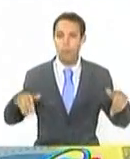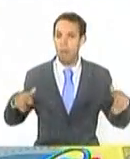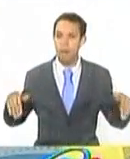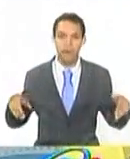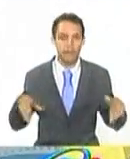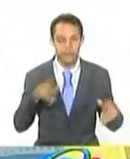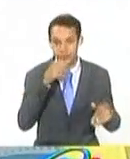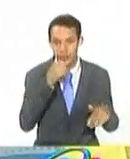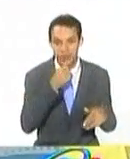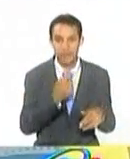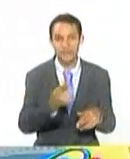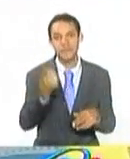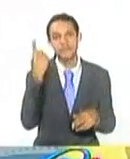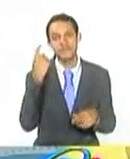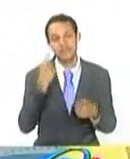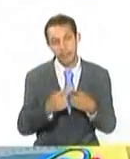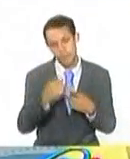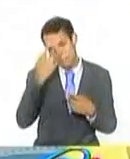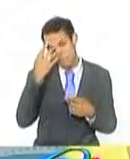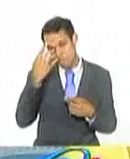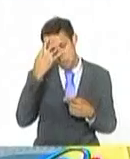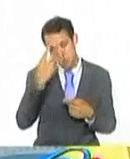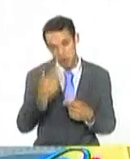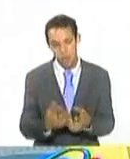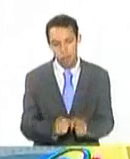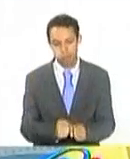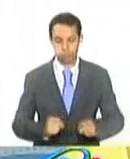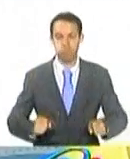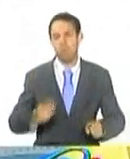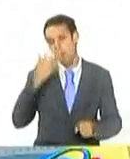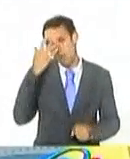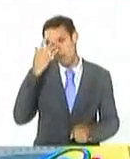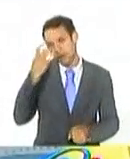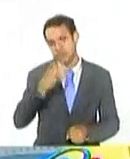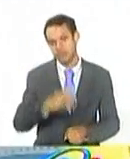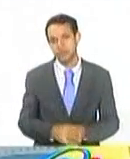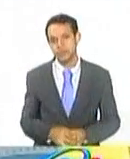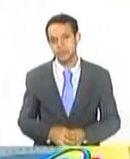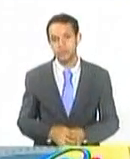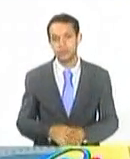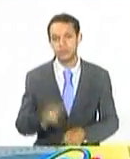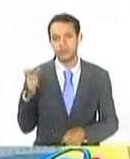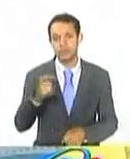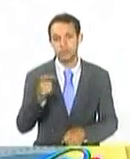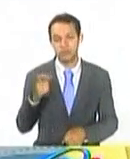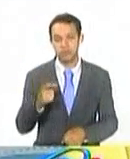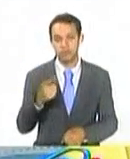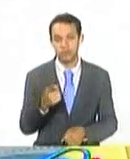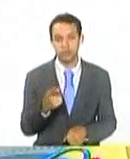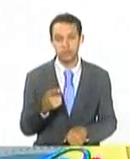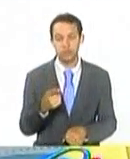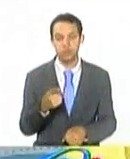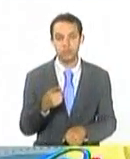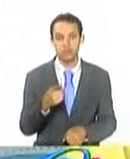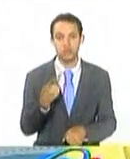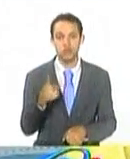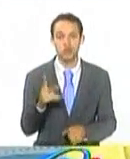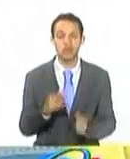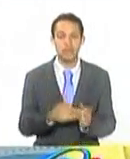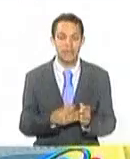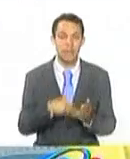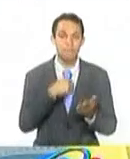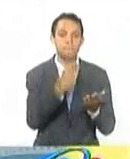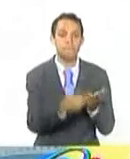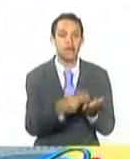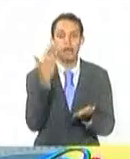estudio un análisis de Por qué no están aumentando de peso y un examen de coprológico vale 12000 pesos uno se da cuenta si hay parásitos